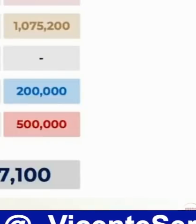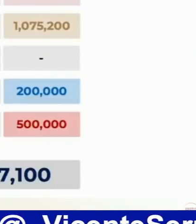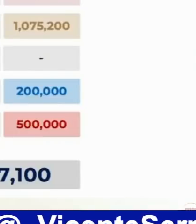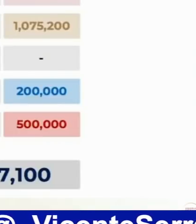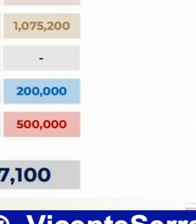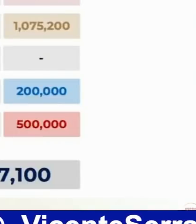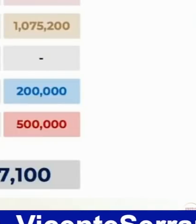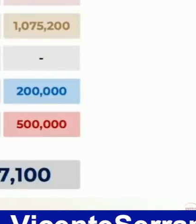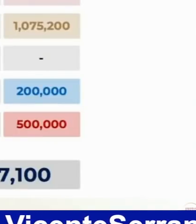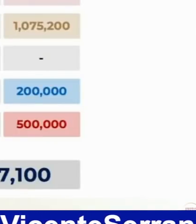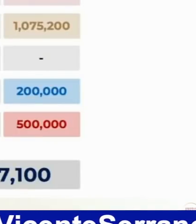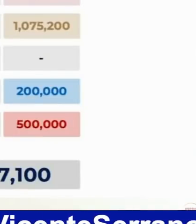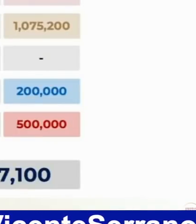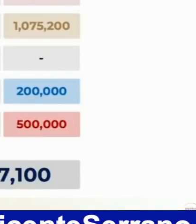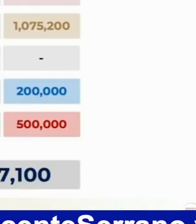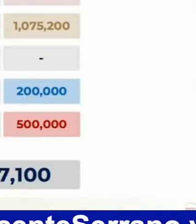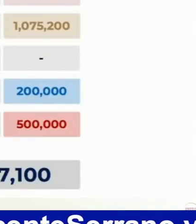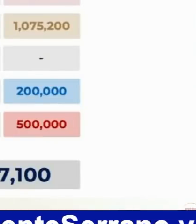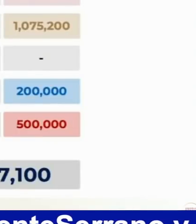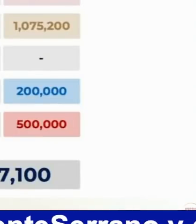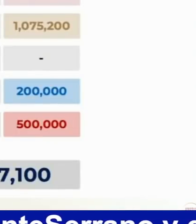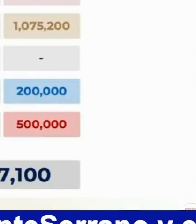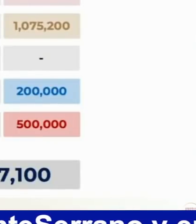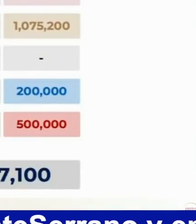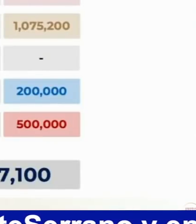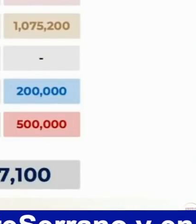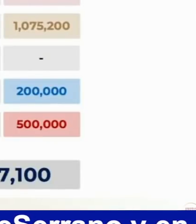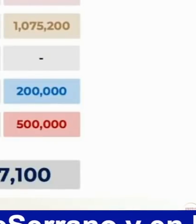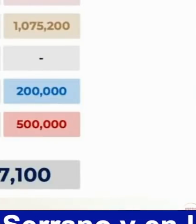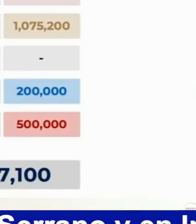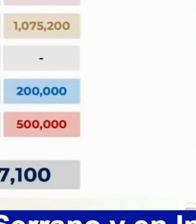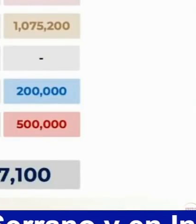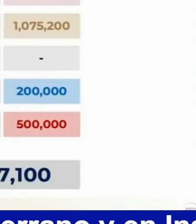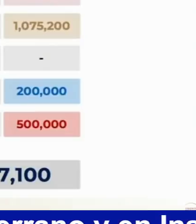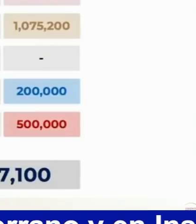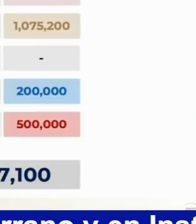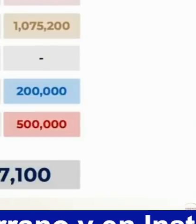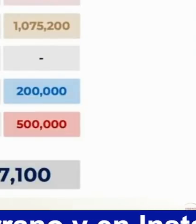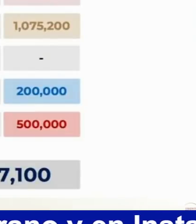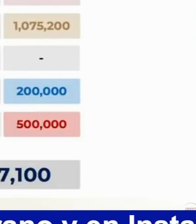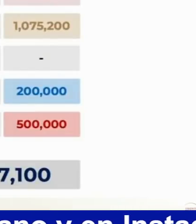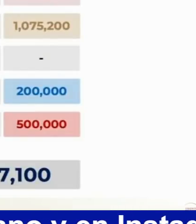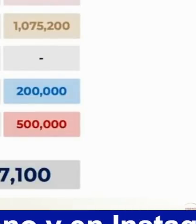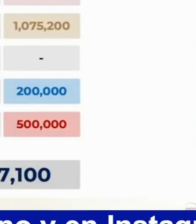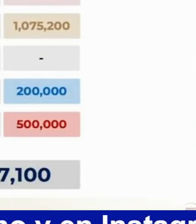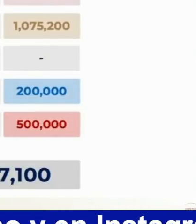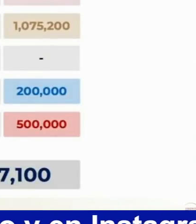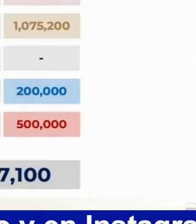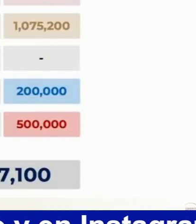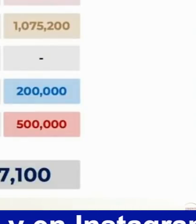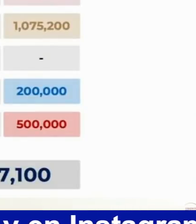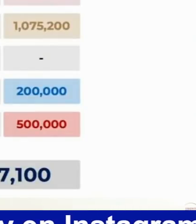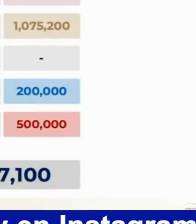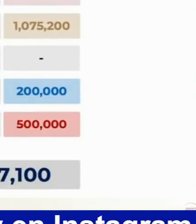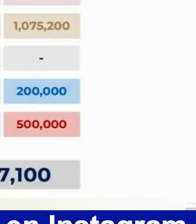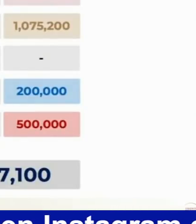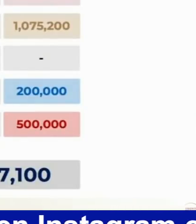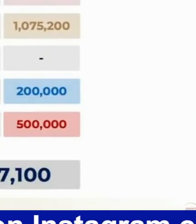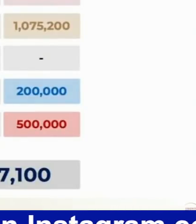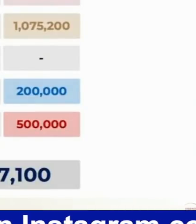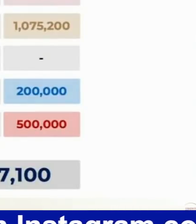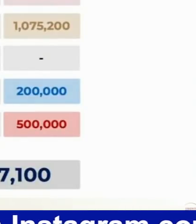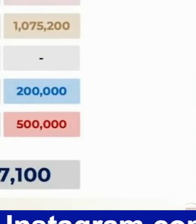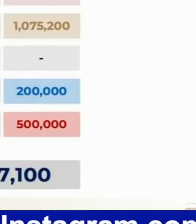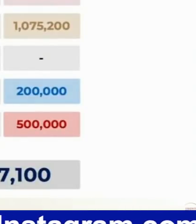en dos días, el miércoles 21, mañana, y el jueves 22. La vacuna de